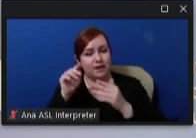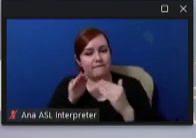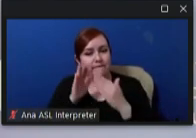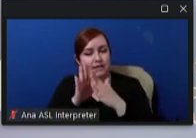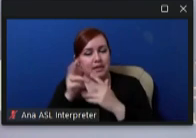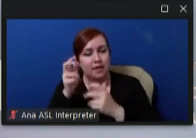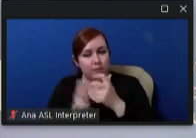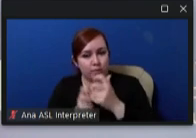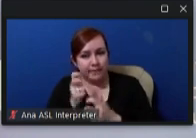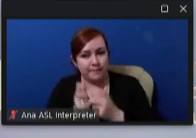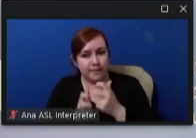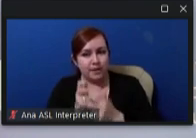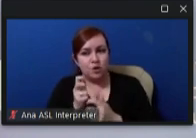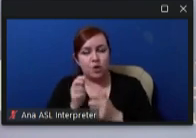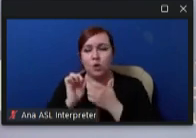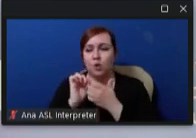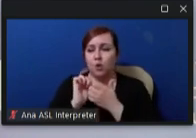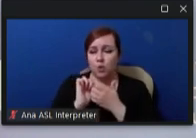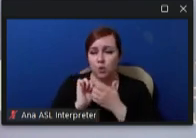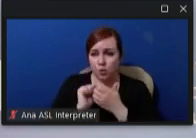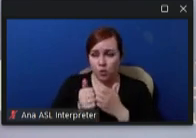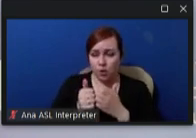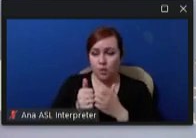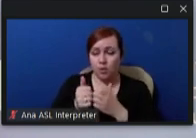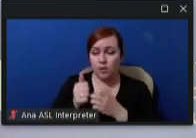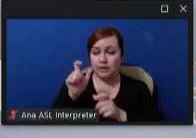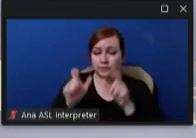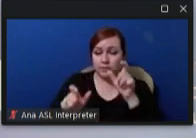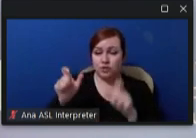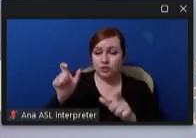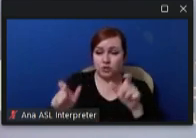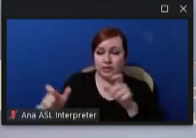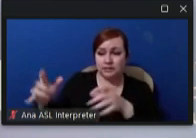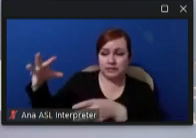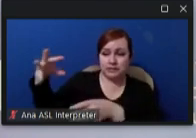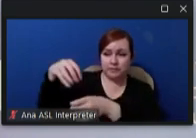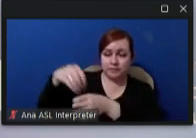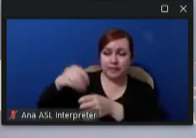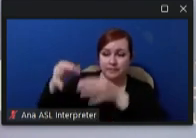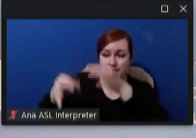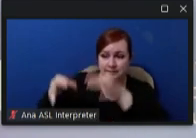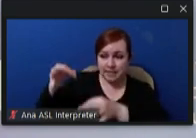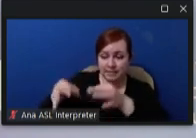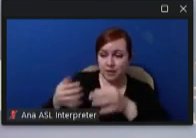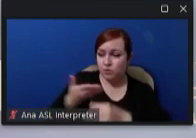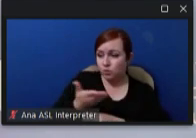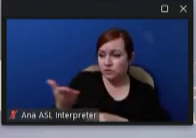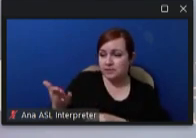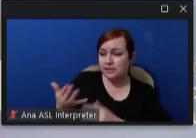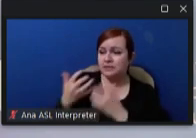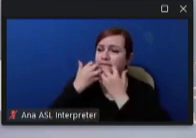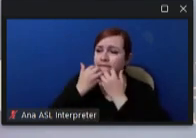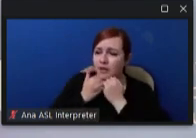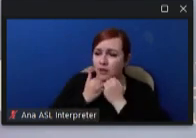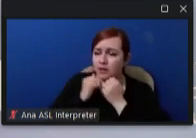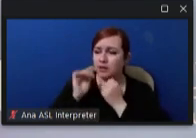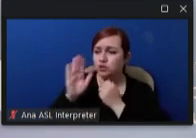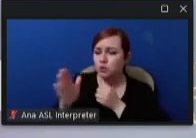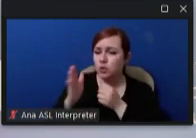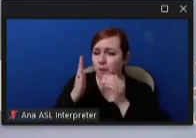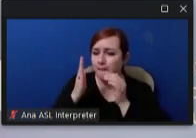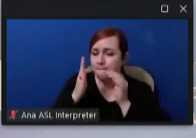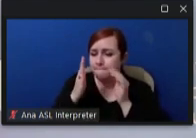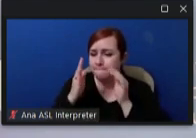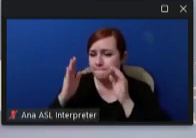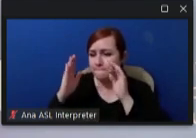¿cómo los operadores del sistema, ustedes valoran su preparación, su